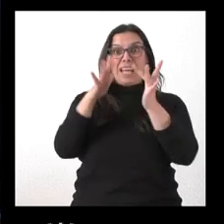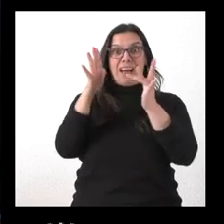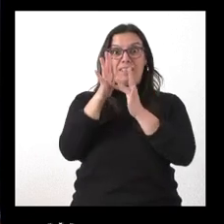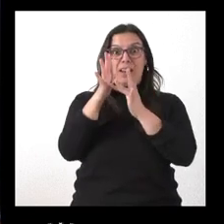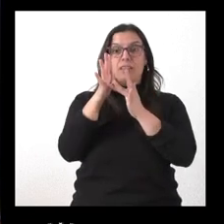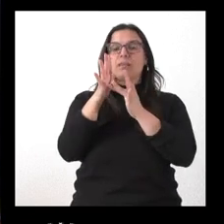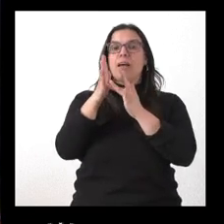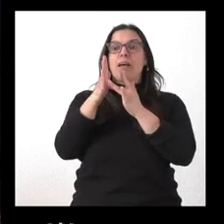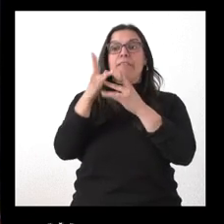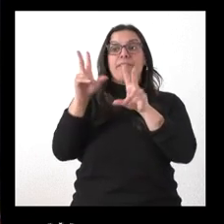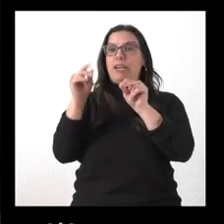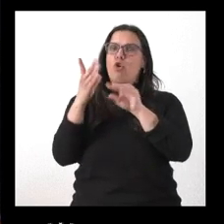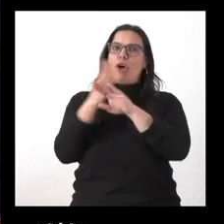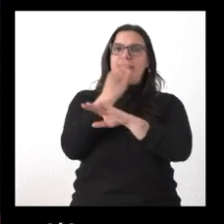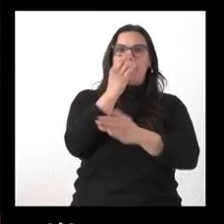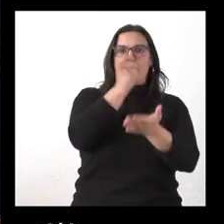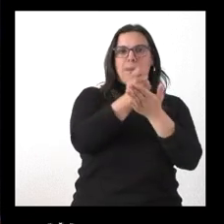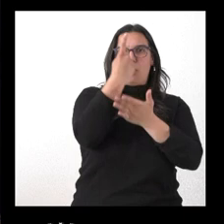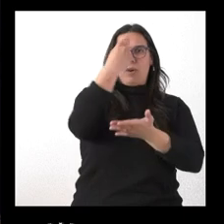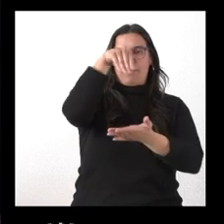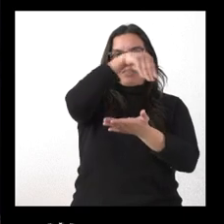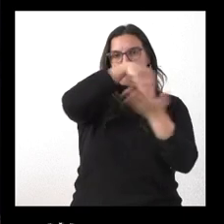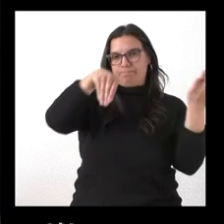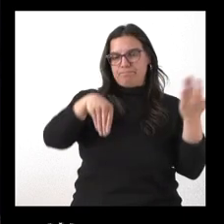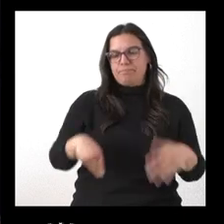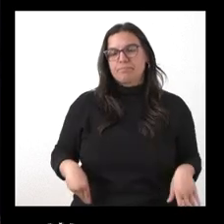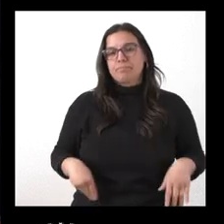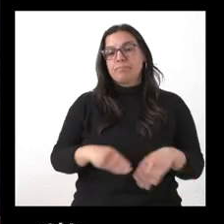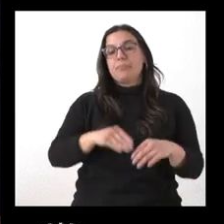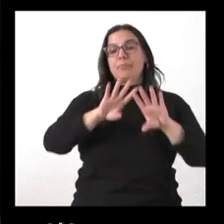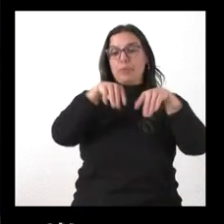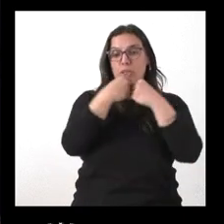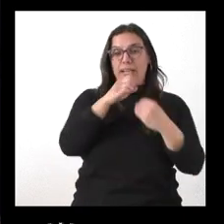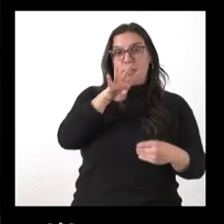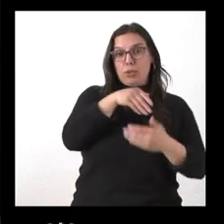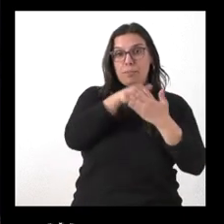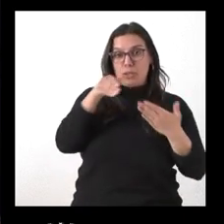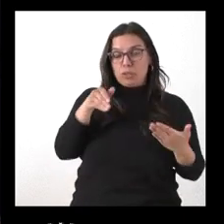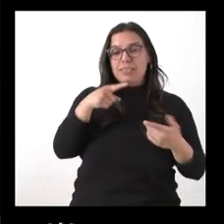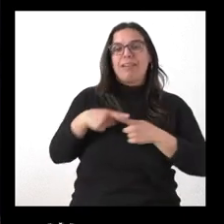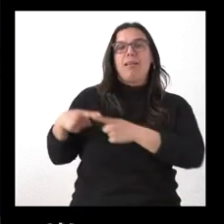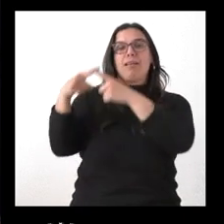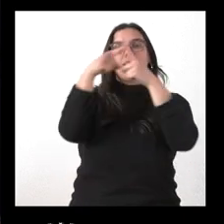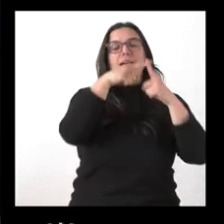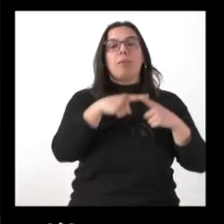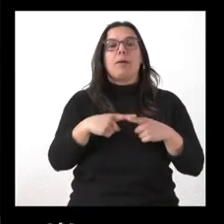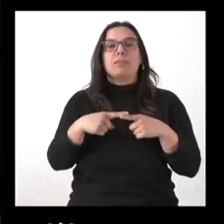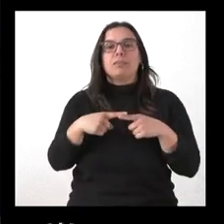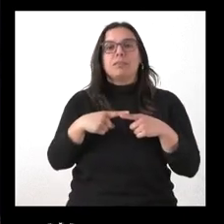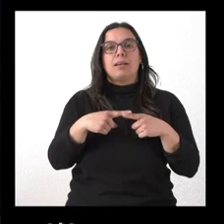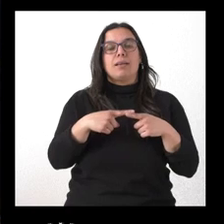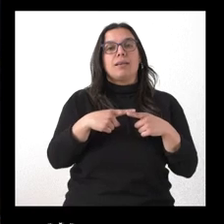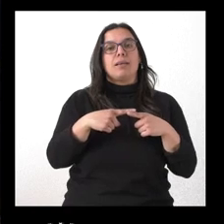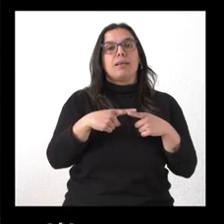cuatrimestre del año esos 14 millones se reparten entre los